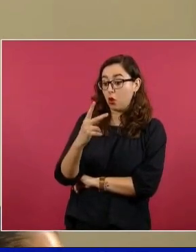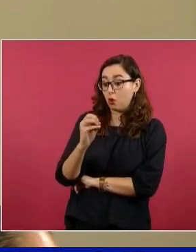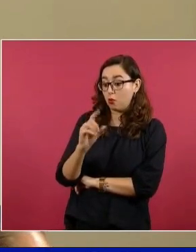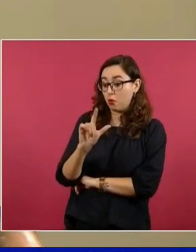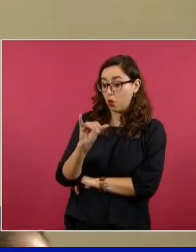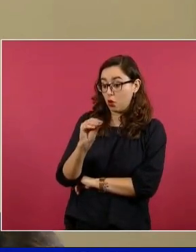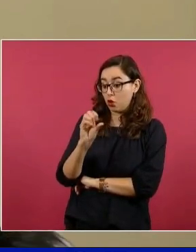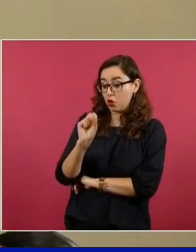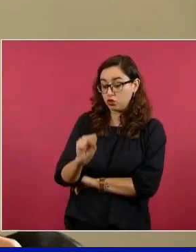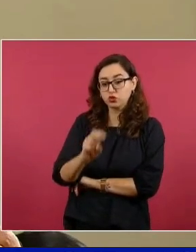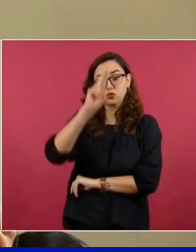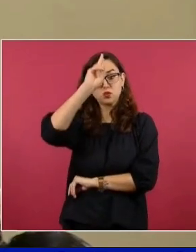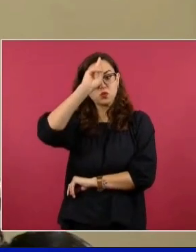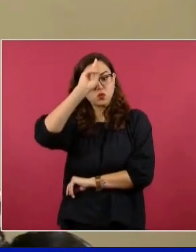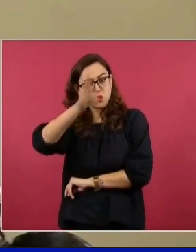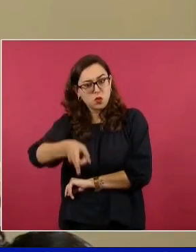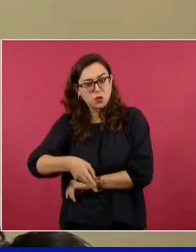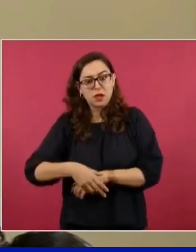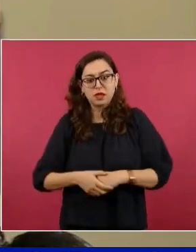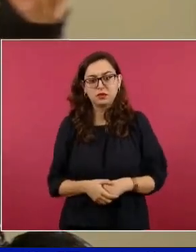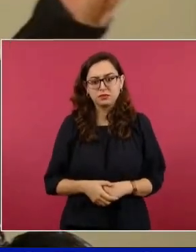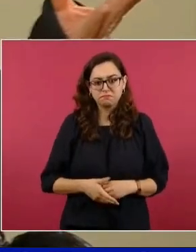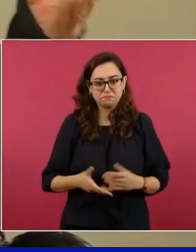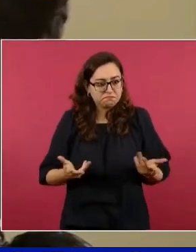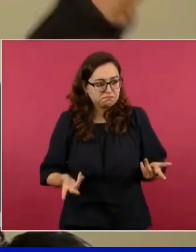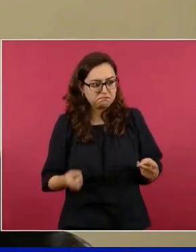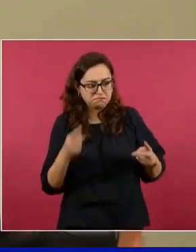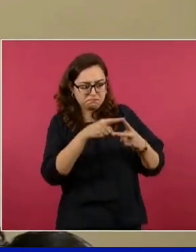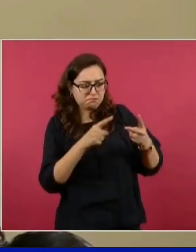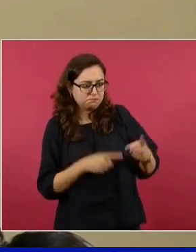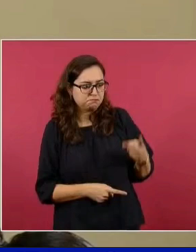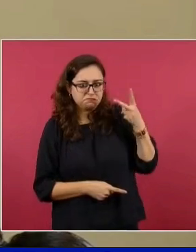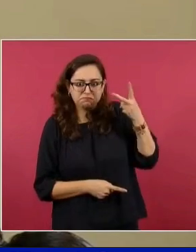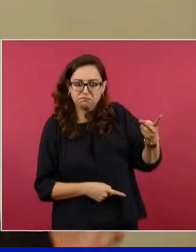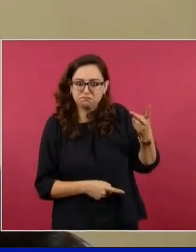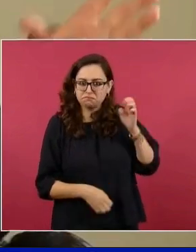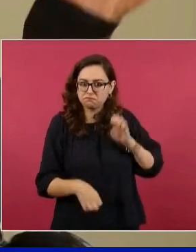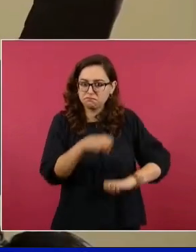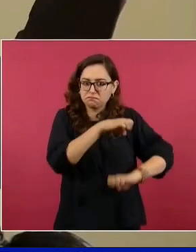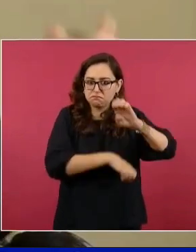monopólicas. Entonces, ¿por qué no se hace, en lugar de estar pagando